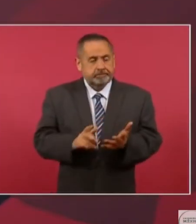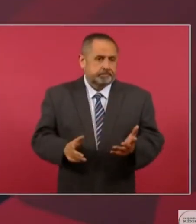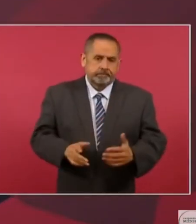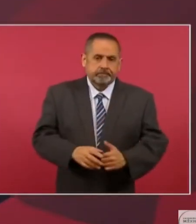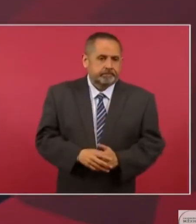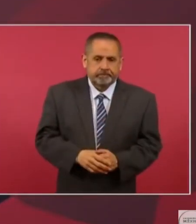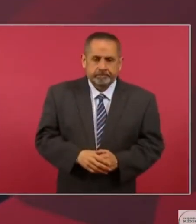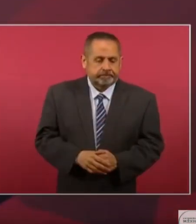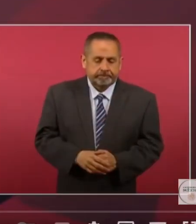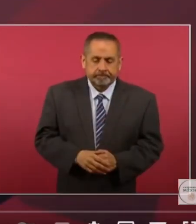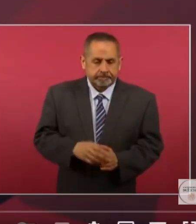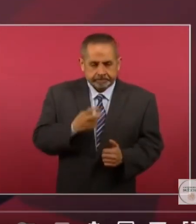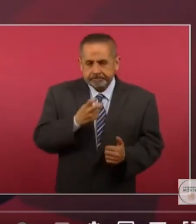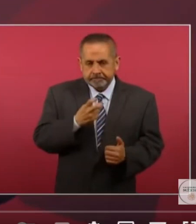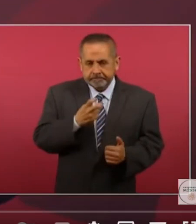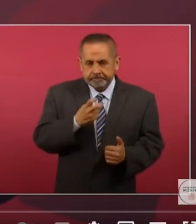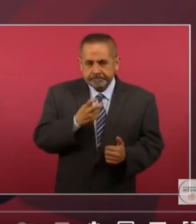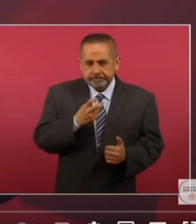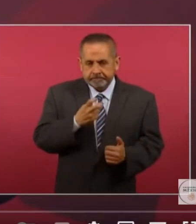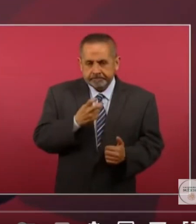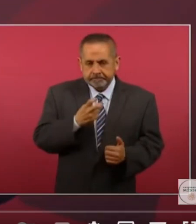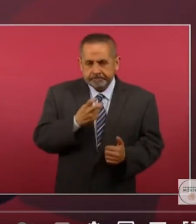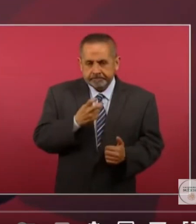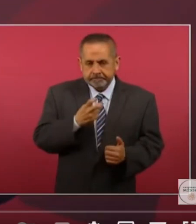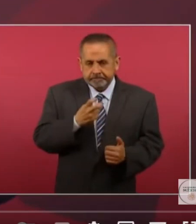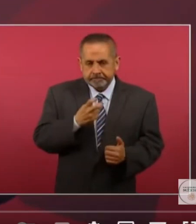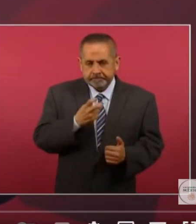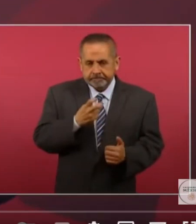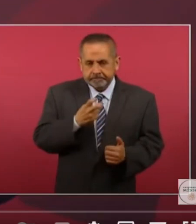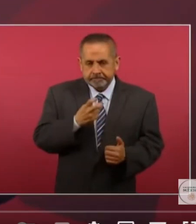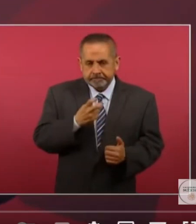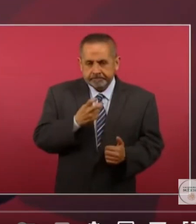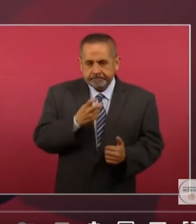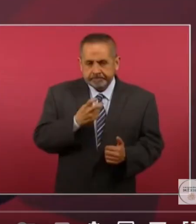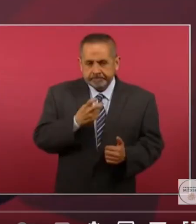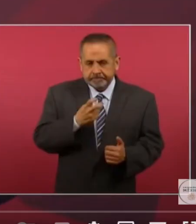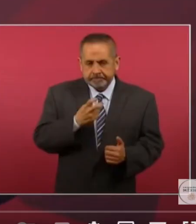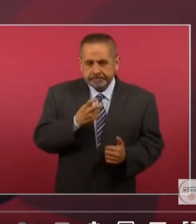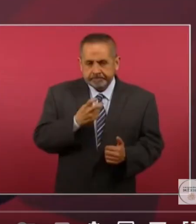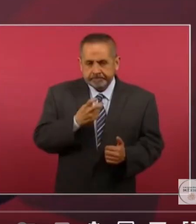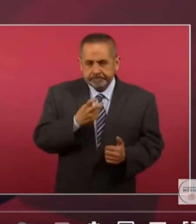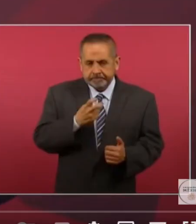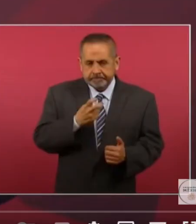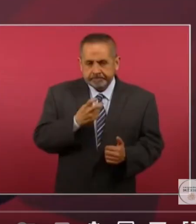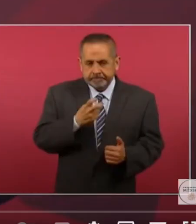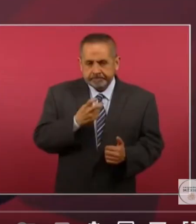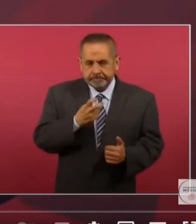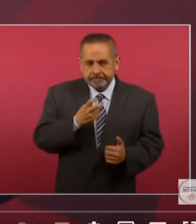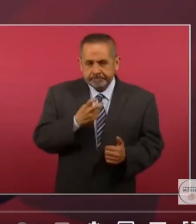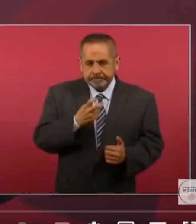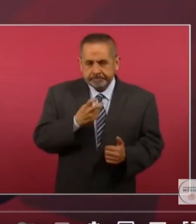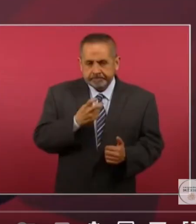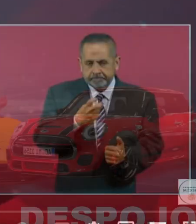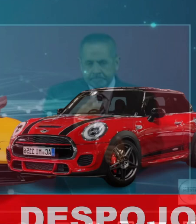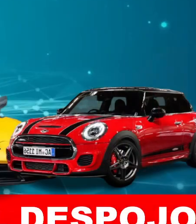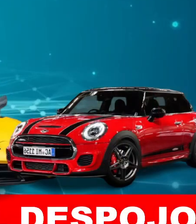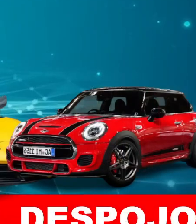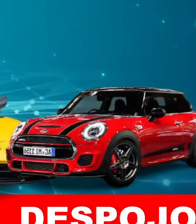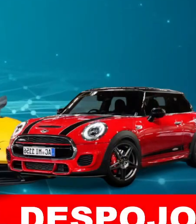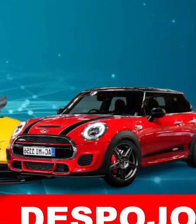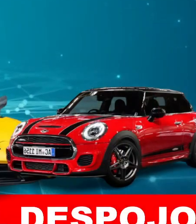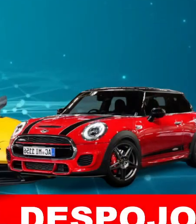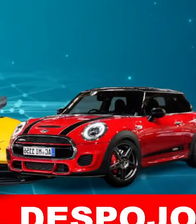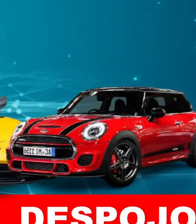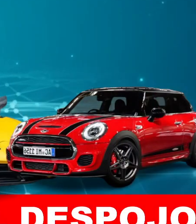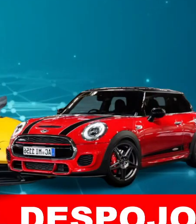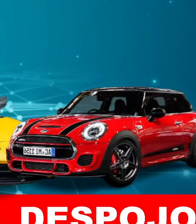por este delito. Bueno, es parte de lo que dio a conocer Pablo Gómez durante su comparecencia hoy